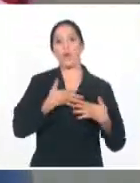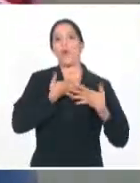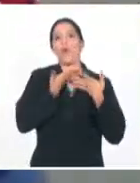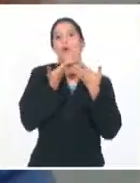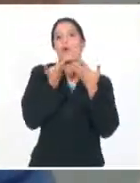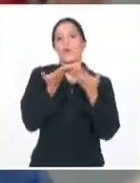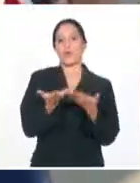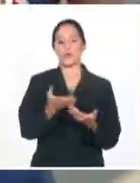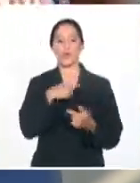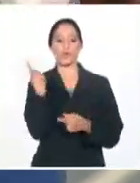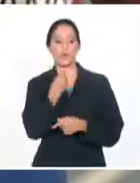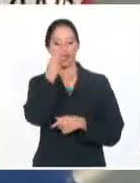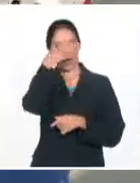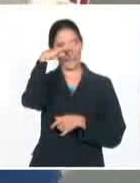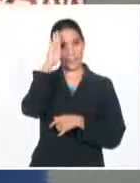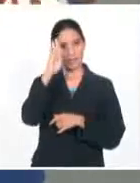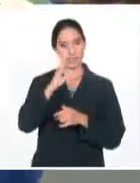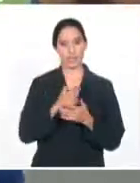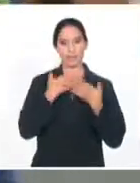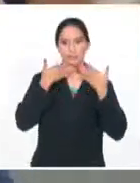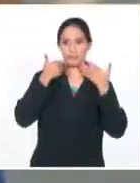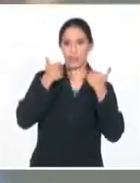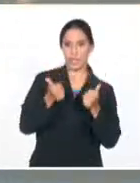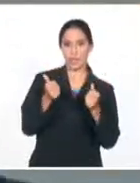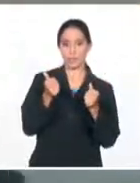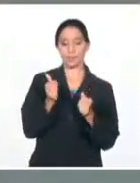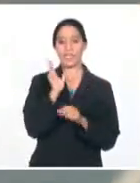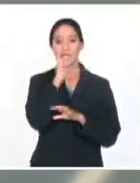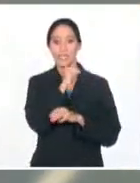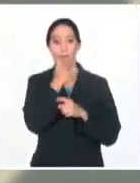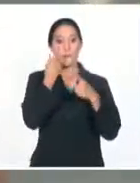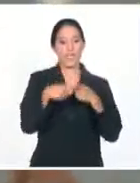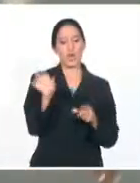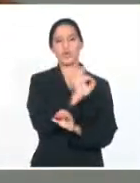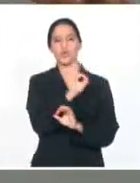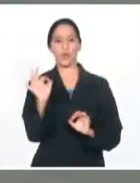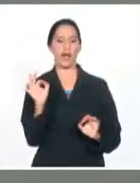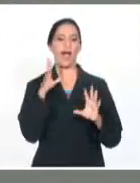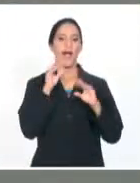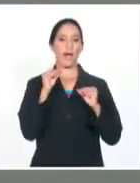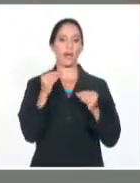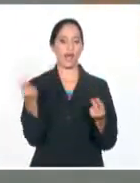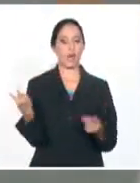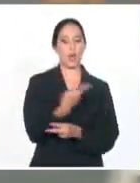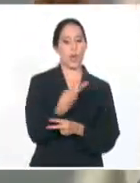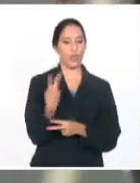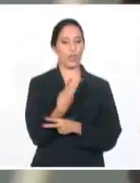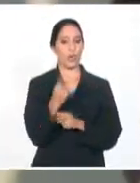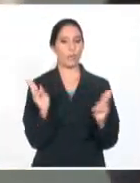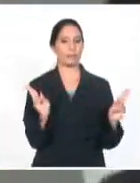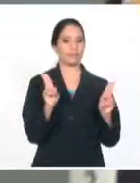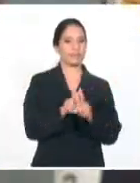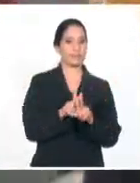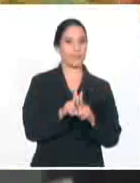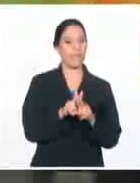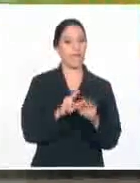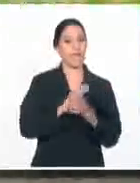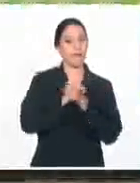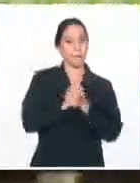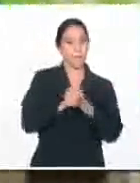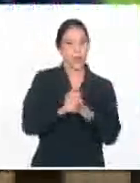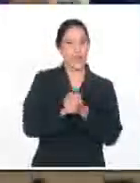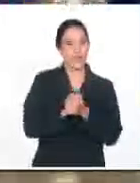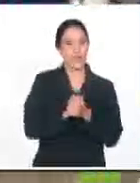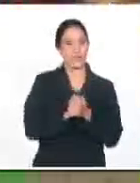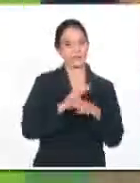patria. Pero casi nunca hablamos de la hermandad que existe entre estos dos atletas fuera de las pistas.